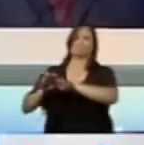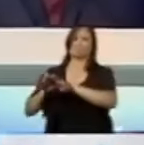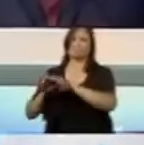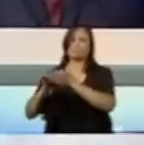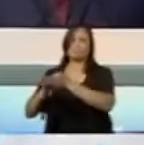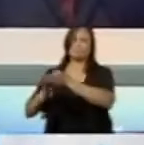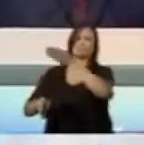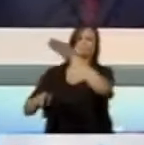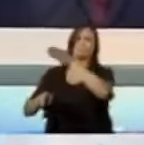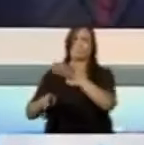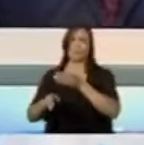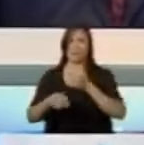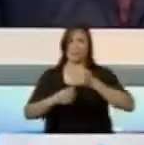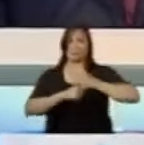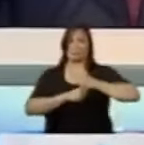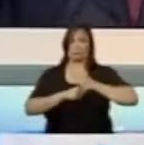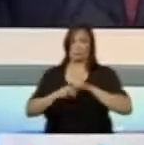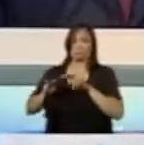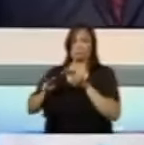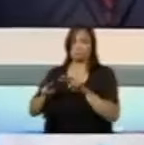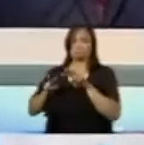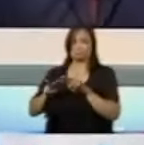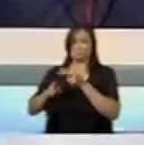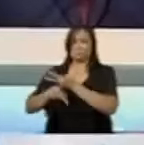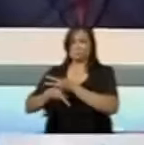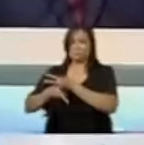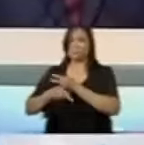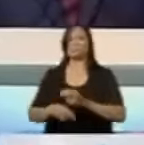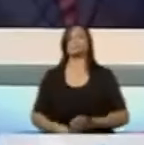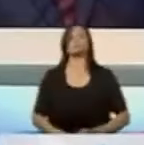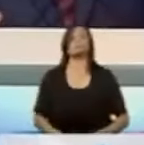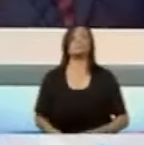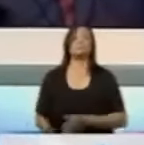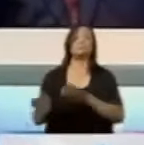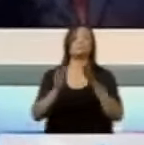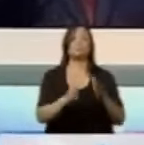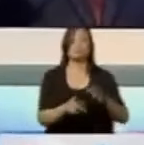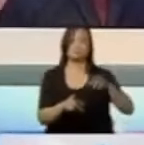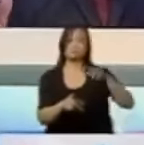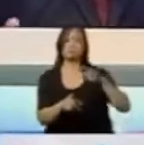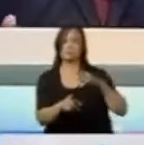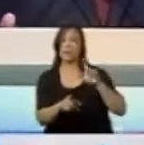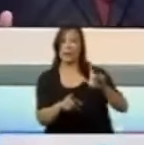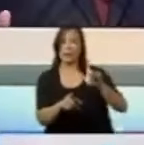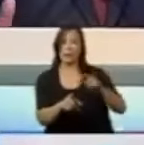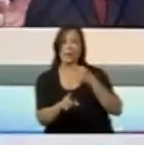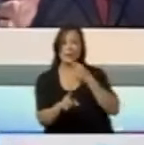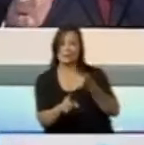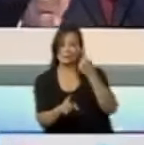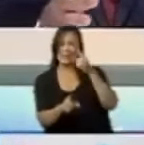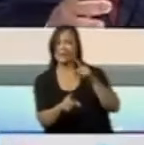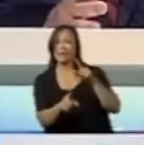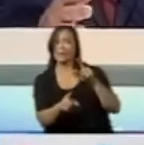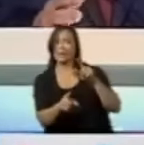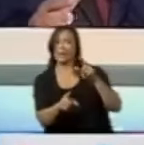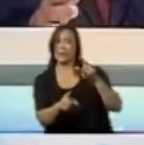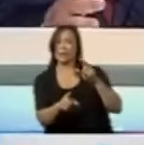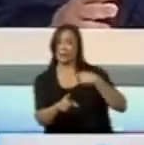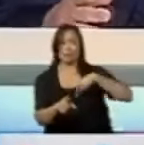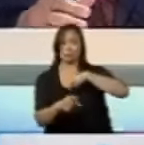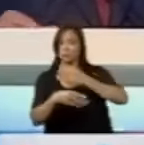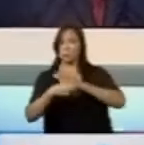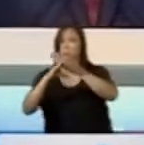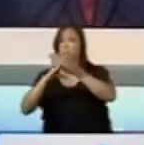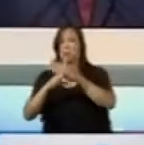frontera y que nuestras Fuerzas Armadas estuvieran listas. Candidato Fernández. Bueno, el candidato Abinader se queja de que nosotros no hicimos el muro,